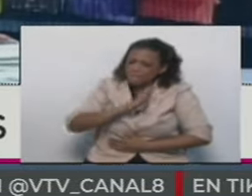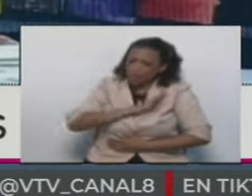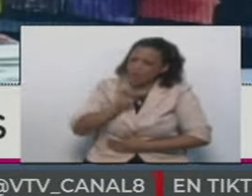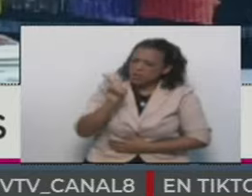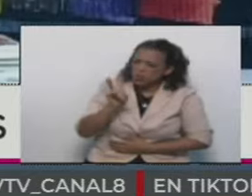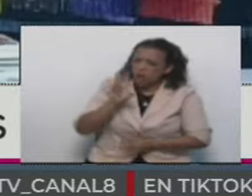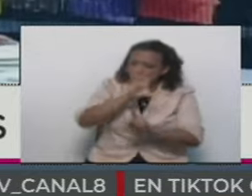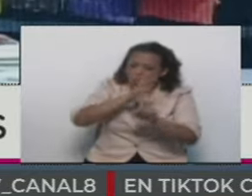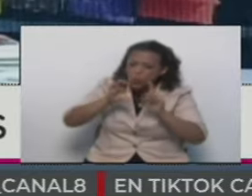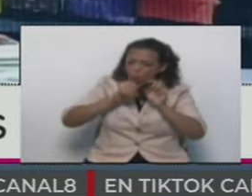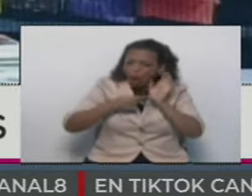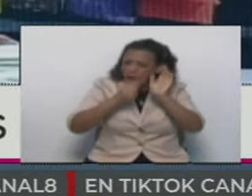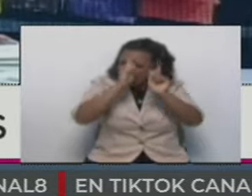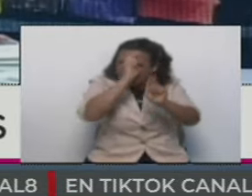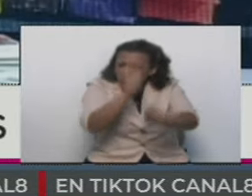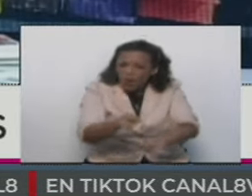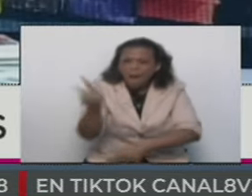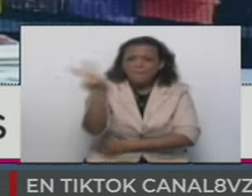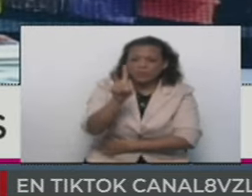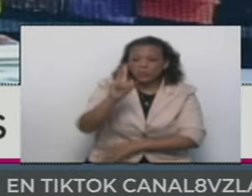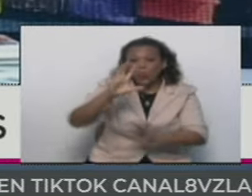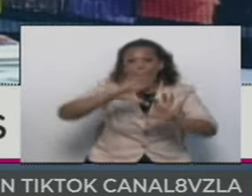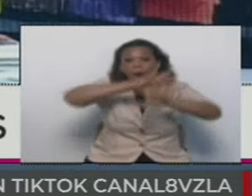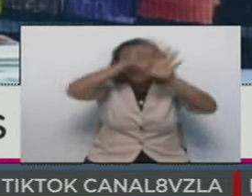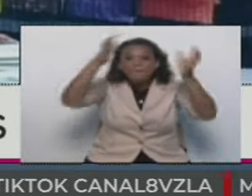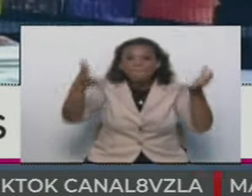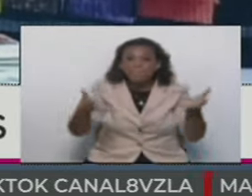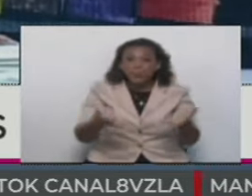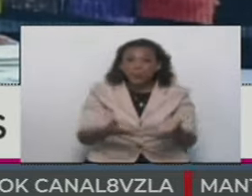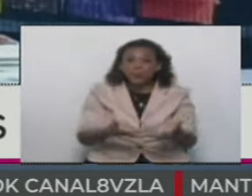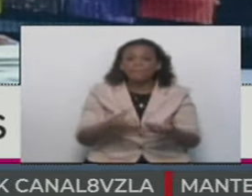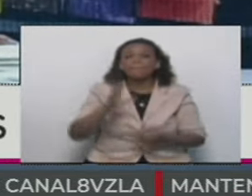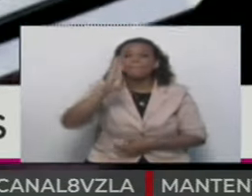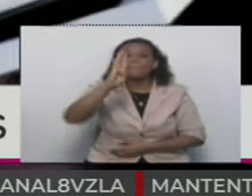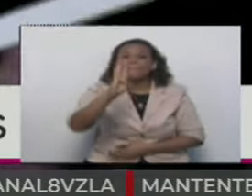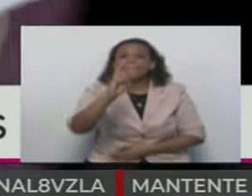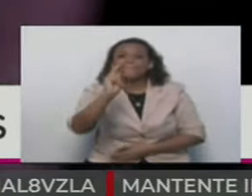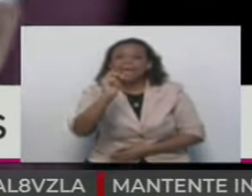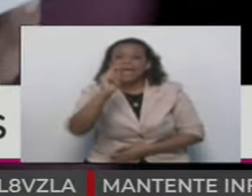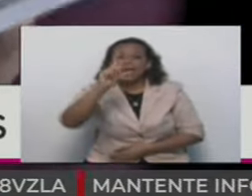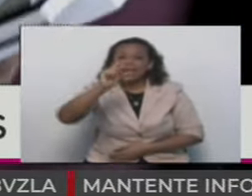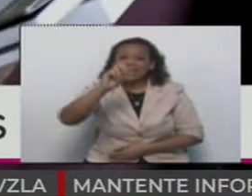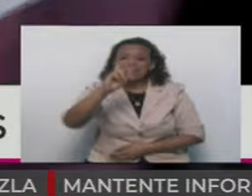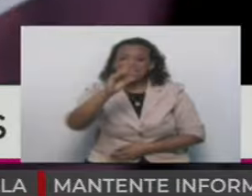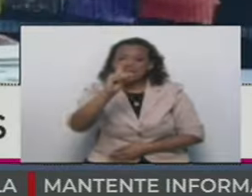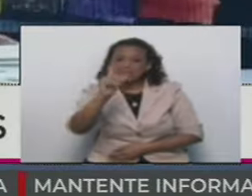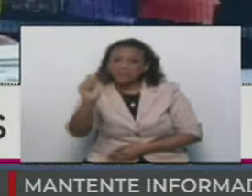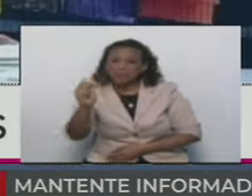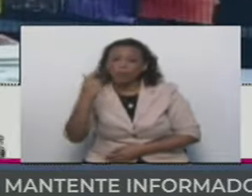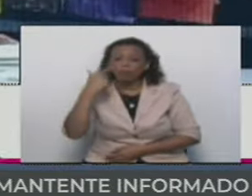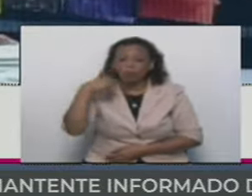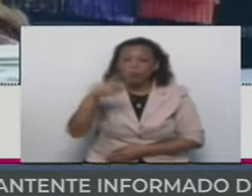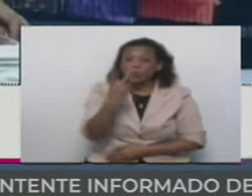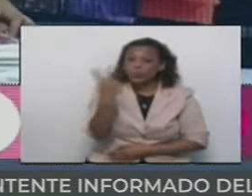que la cultura sea reconocida en Venezuela y en el mundo, Benito Iradi, con sus dos libros.